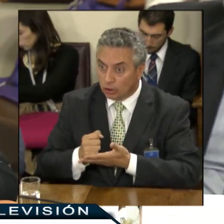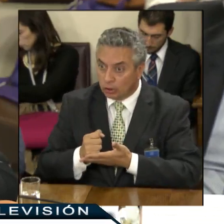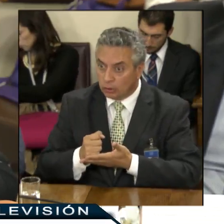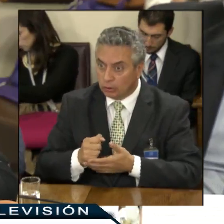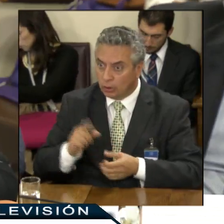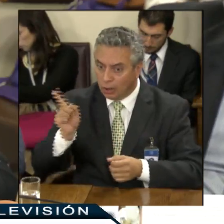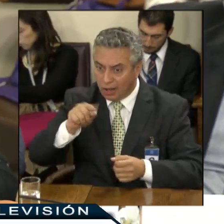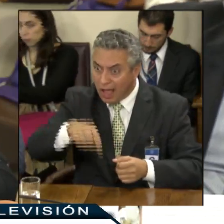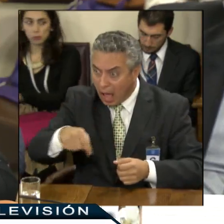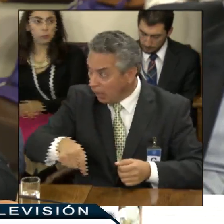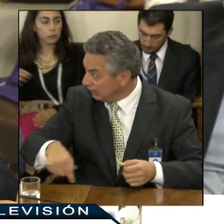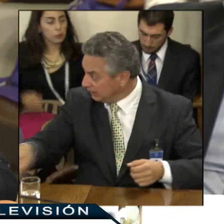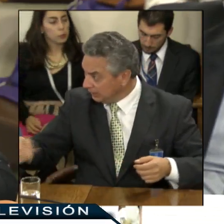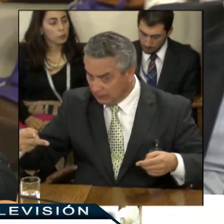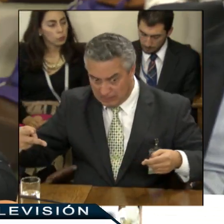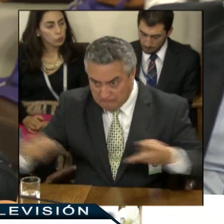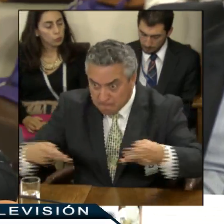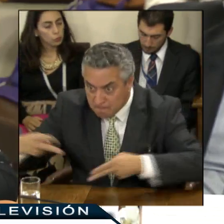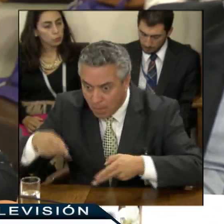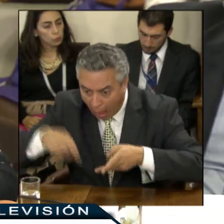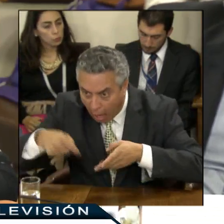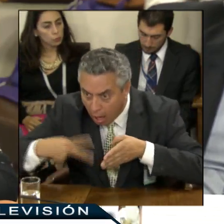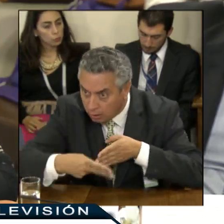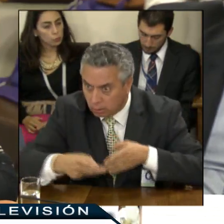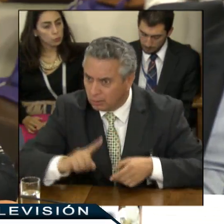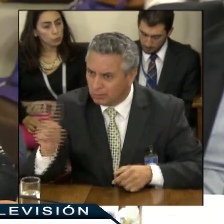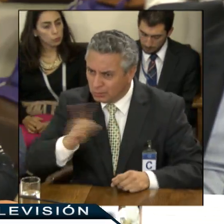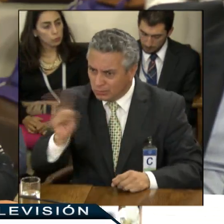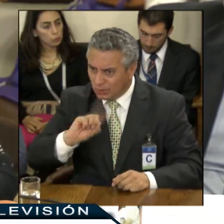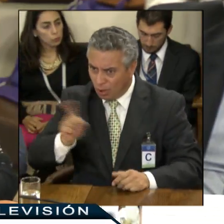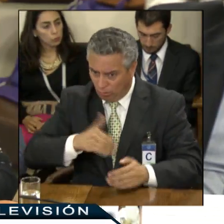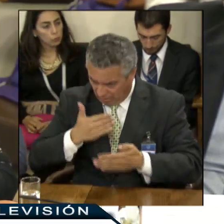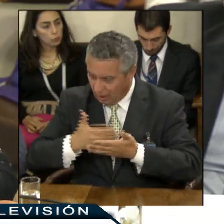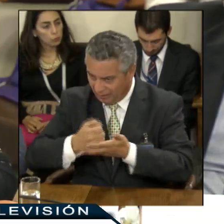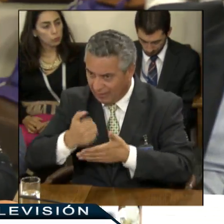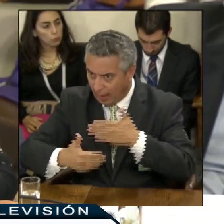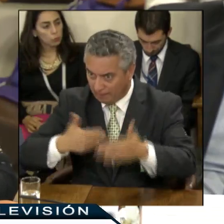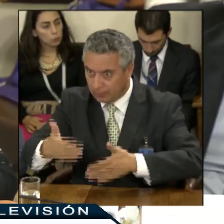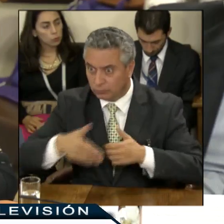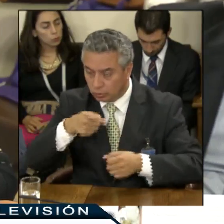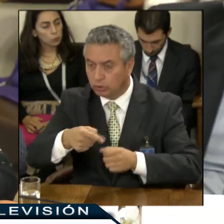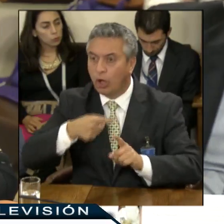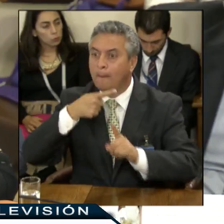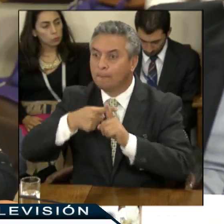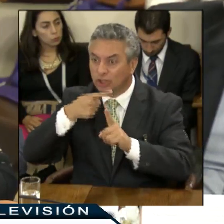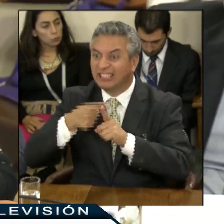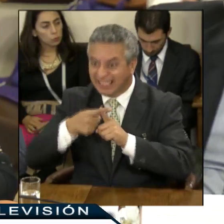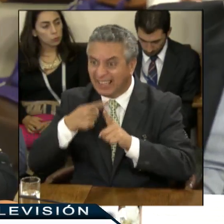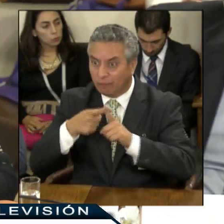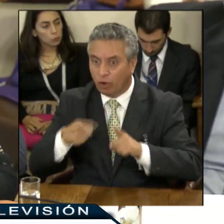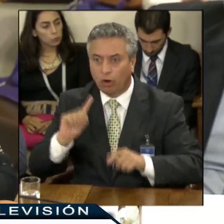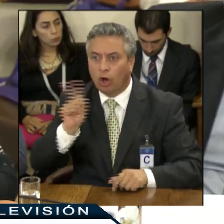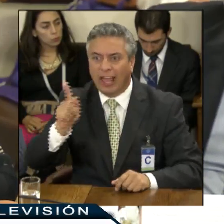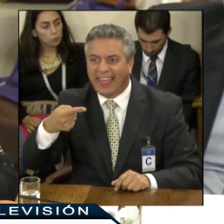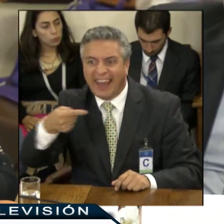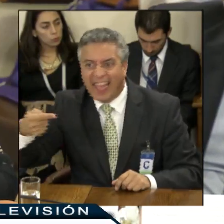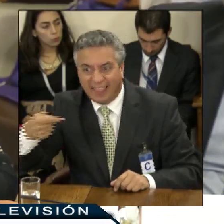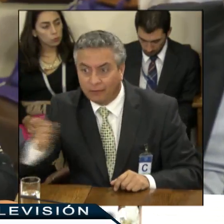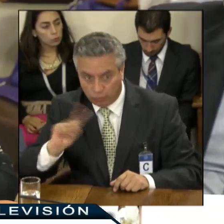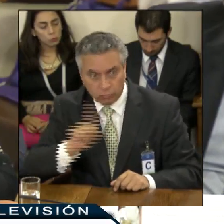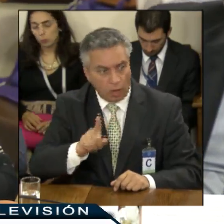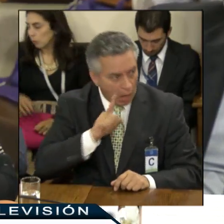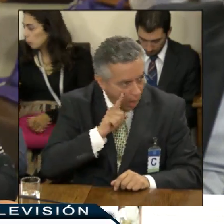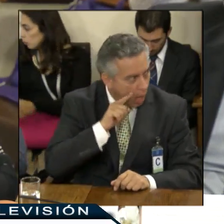cenemos aquí las cosas en la tramitación y el esfuerzo es positivo no es negativo o sea yo creo que aquí